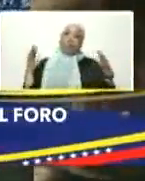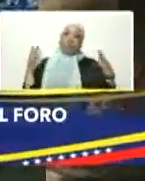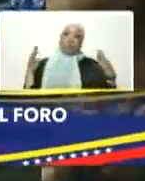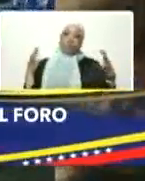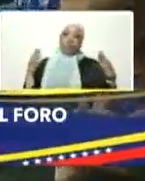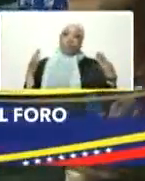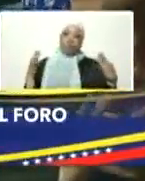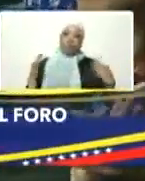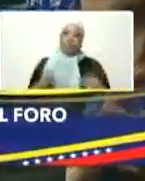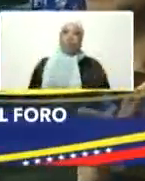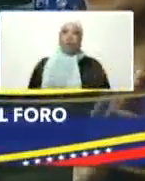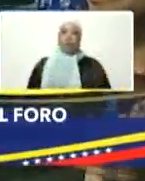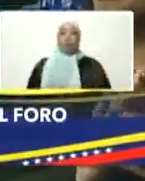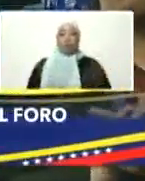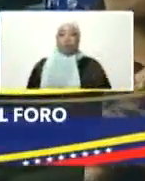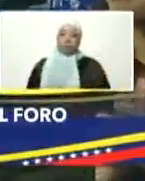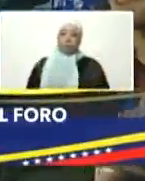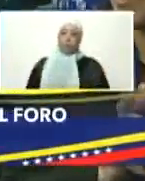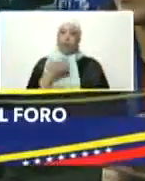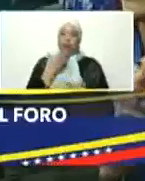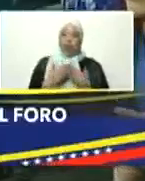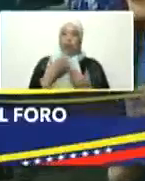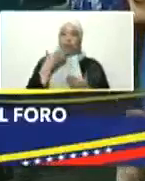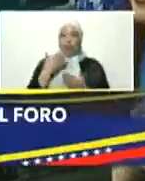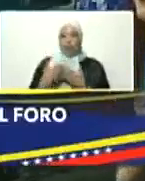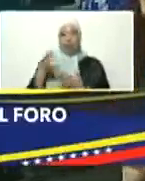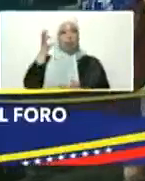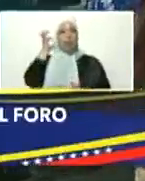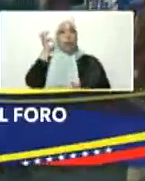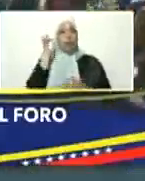Muchas gracias, compañera.